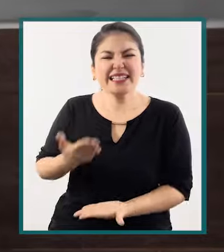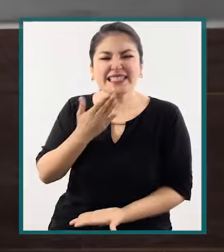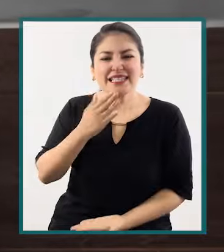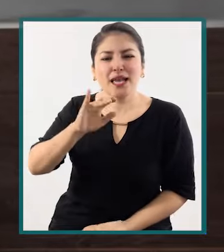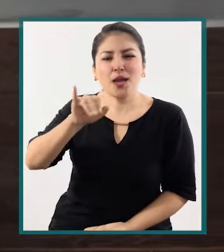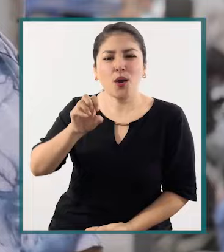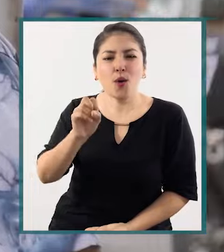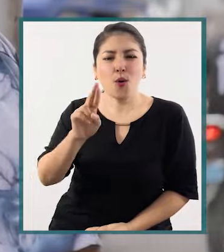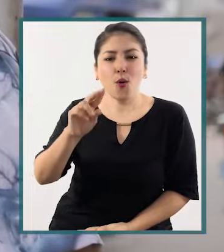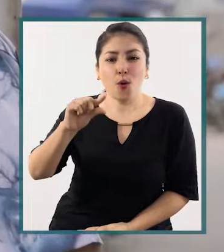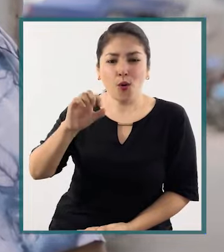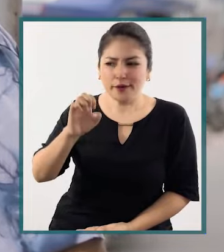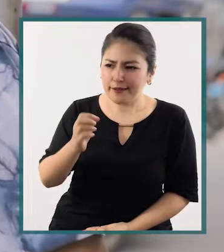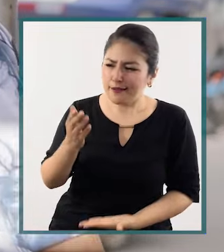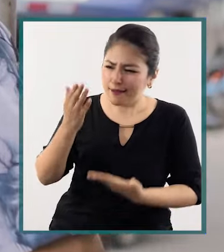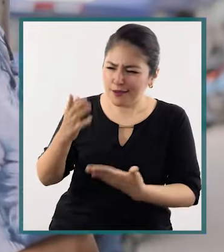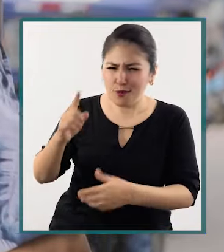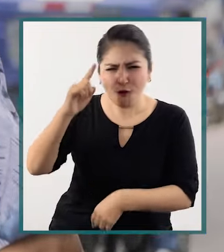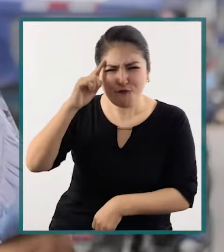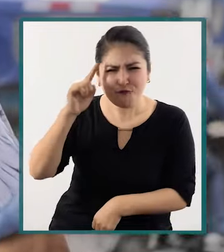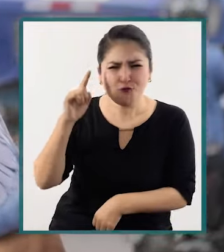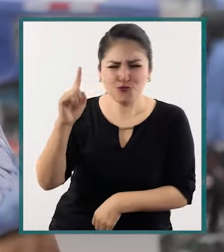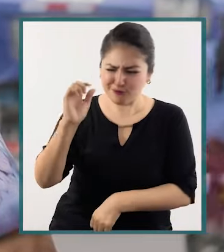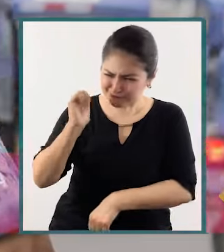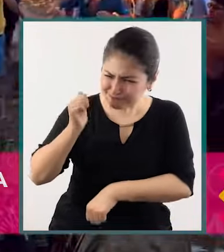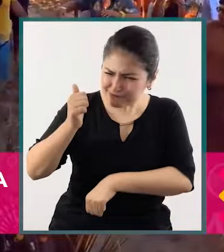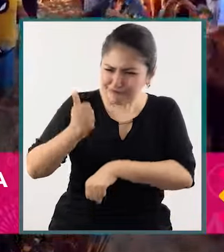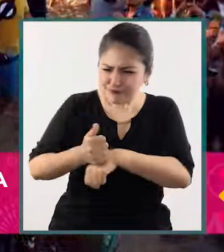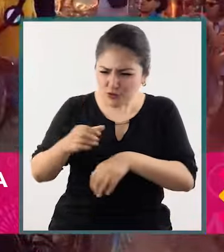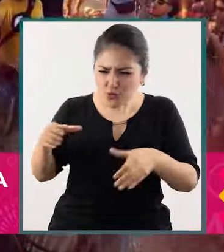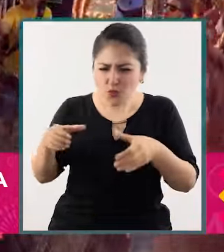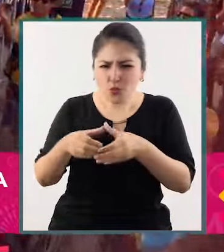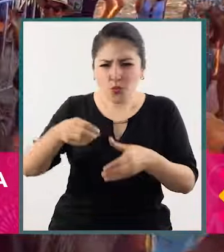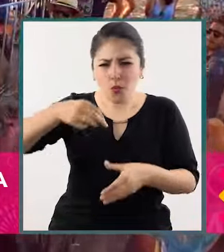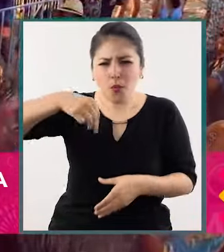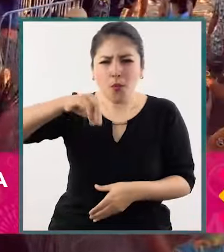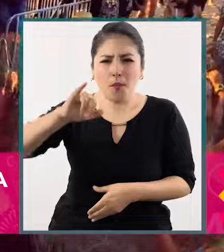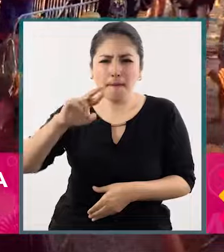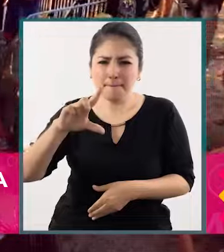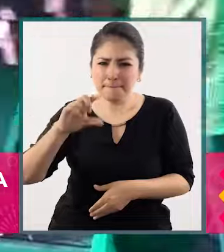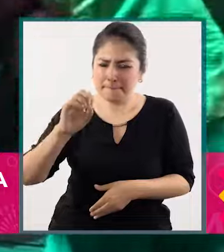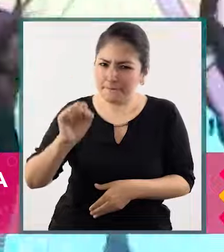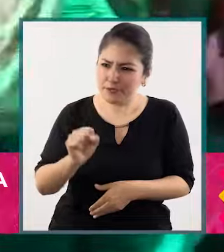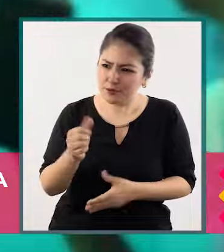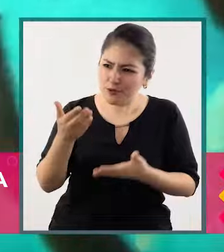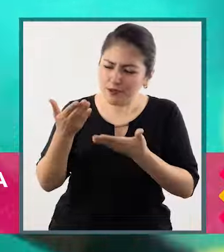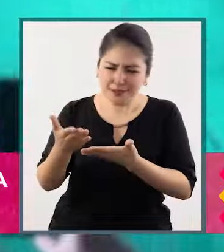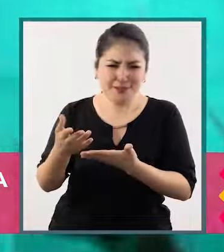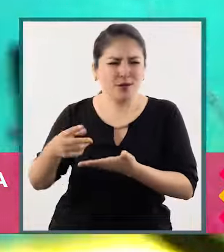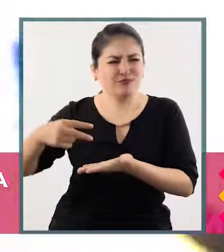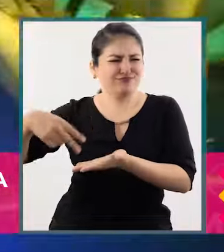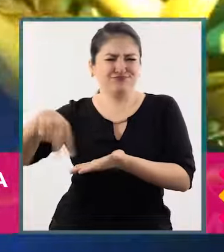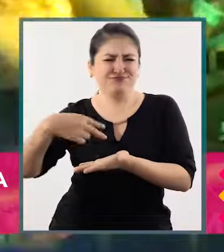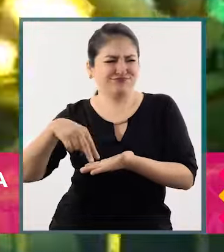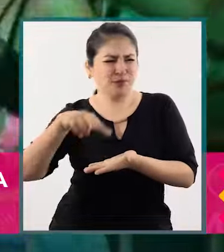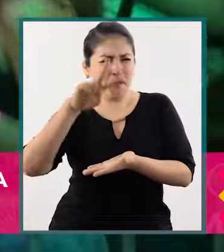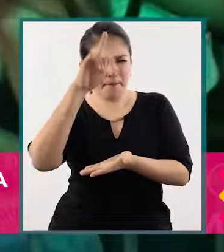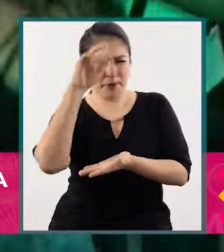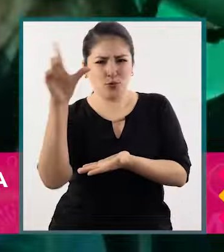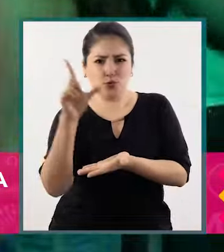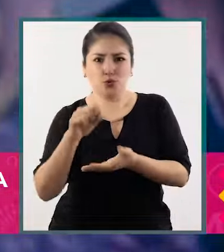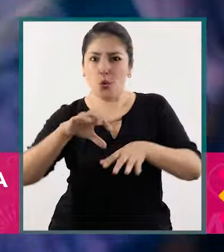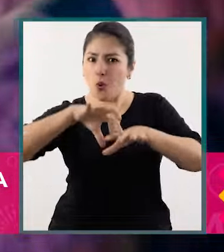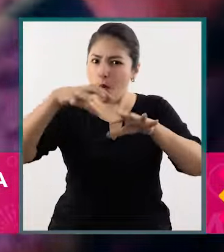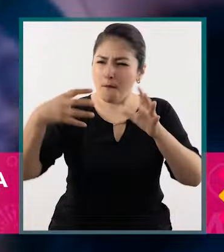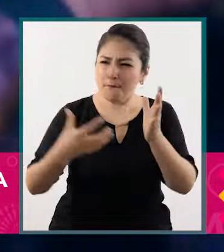Jorge Rodríguez, el creador y fundador de Los Mirlos, la agrupación Orgullo Moyobambina, que ha puesto a bailar al Perú y al